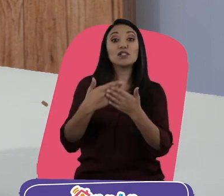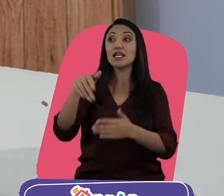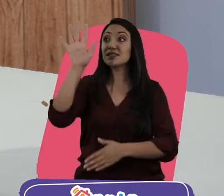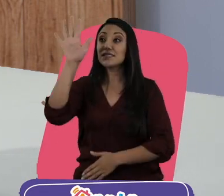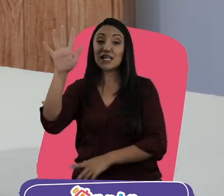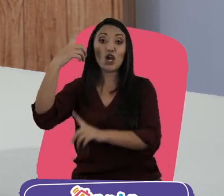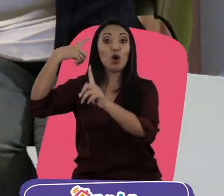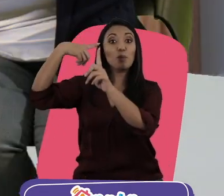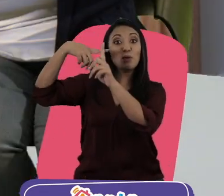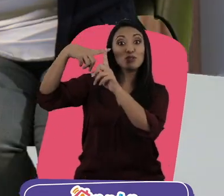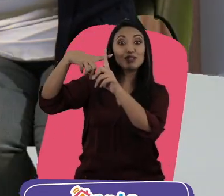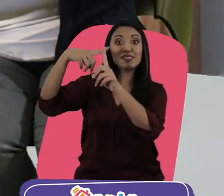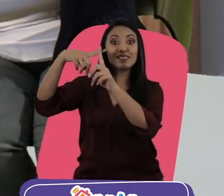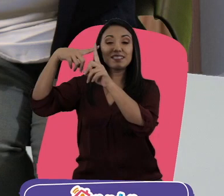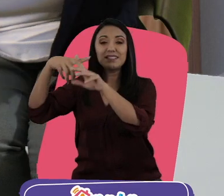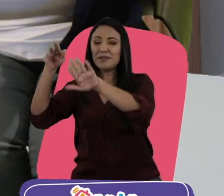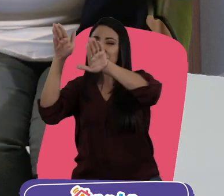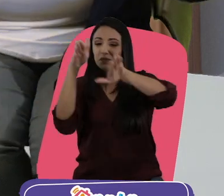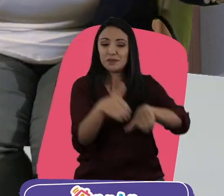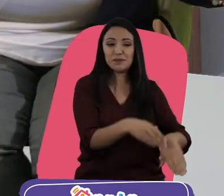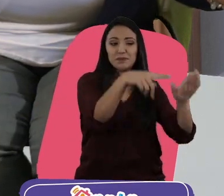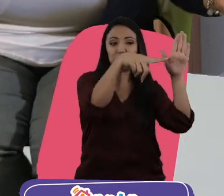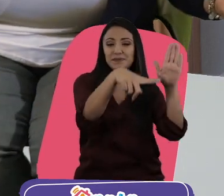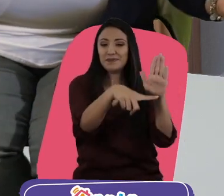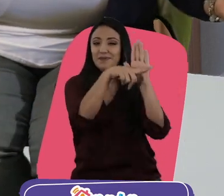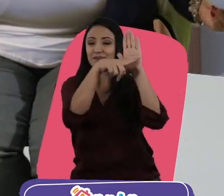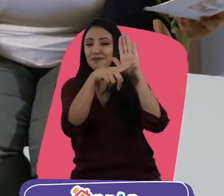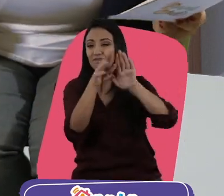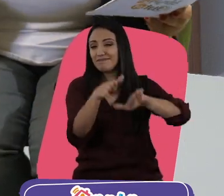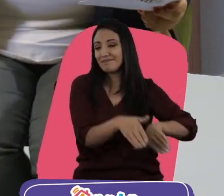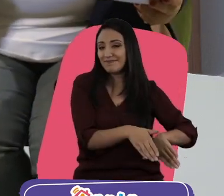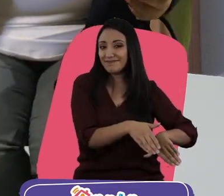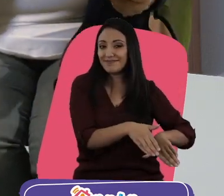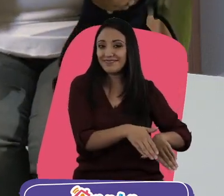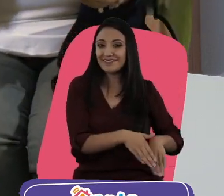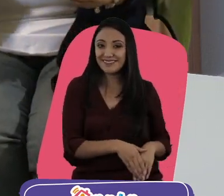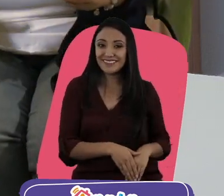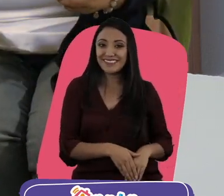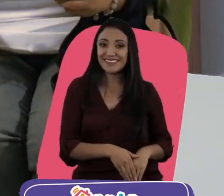cosas positivas, sí señor, a lo castellano.